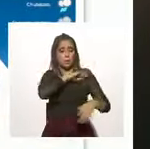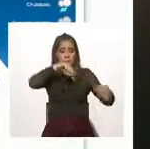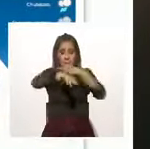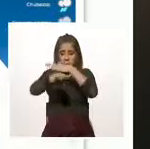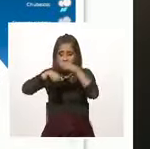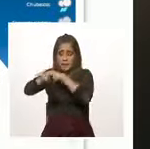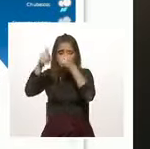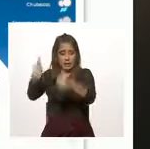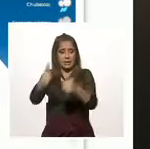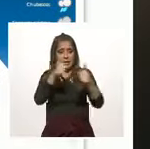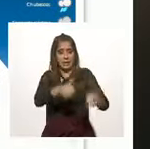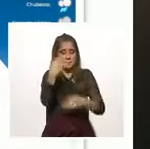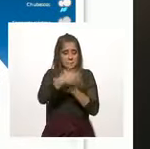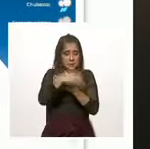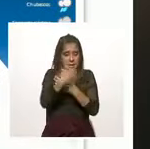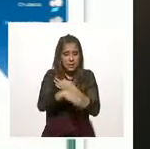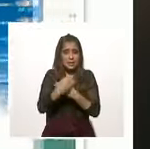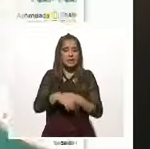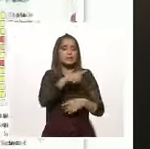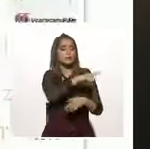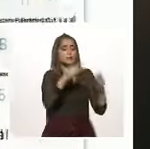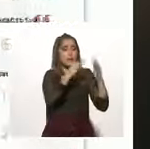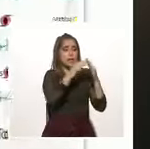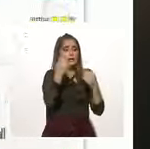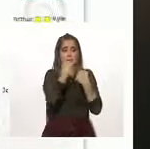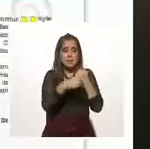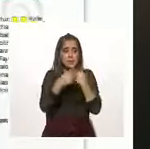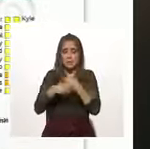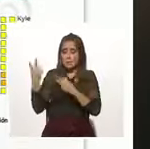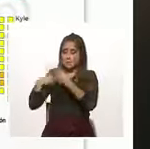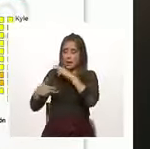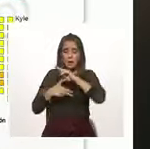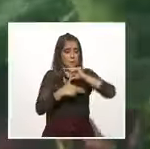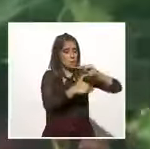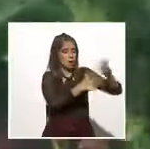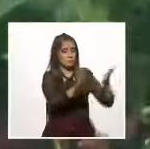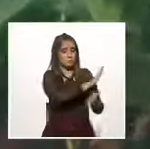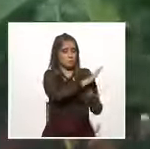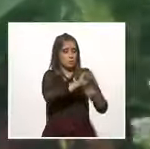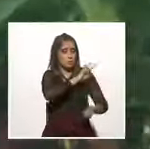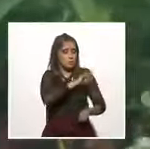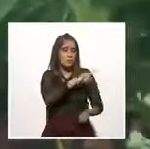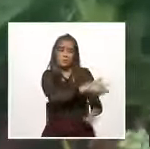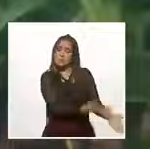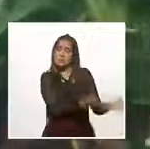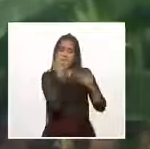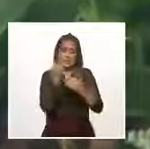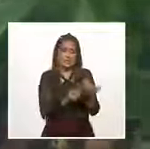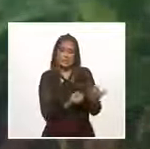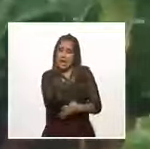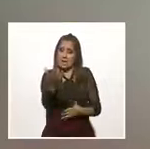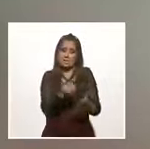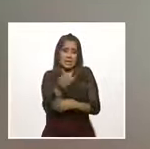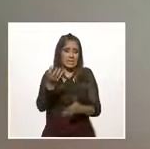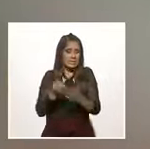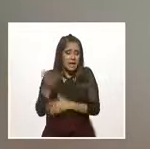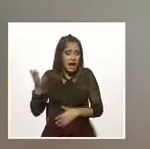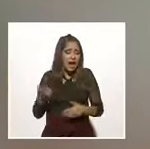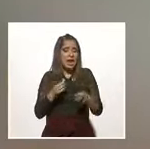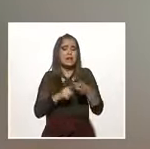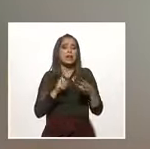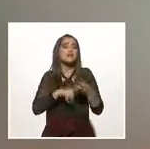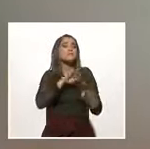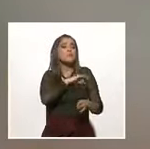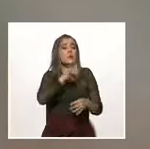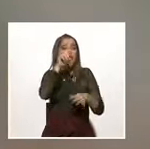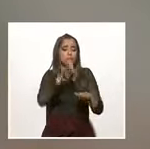poder evacuar a la población que se encuentra en zonas de alto riesgo de peligros por